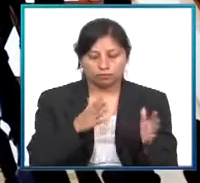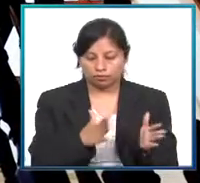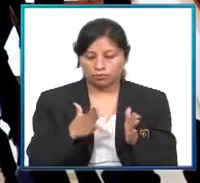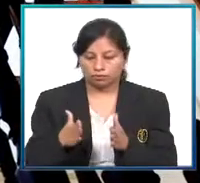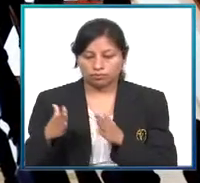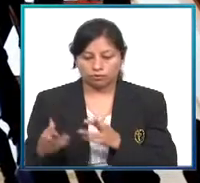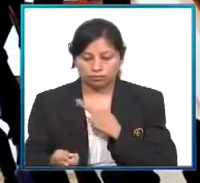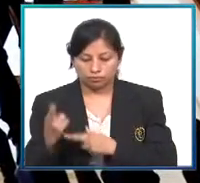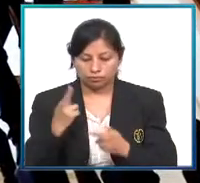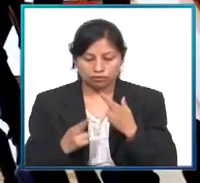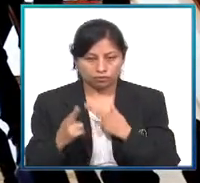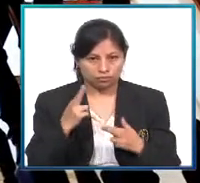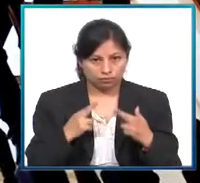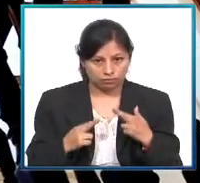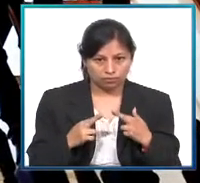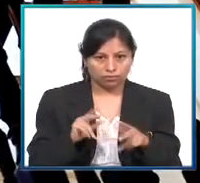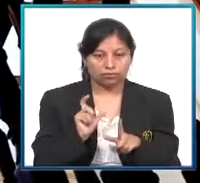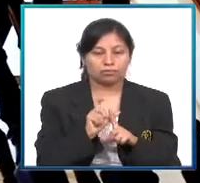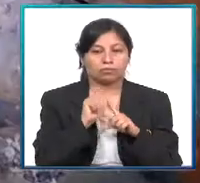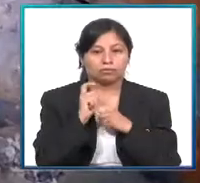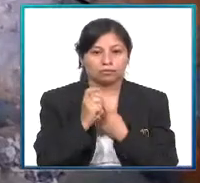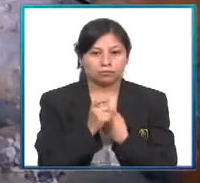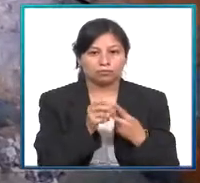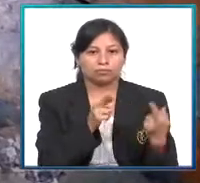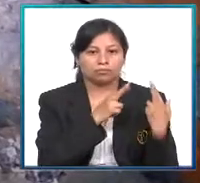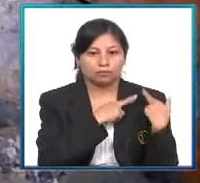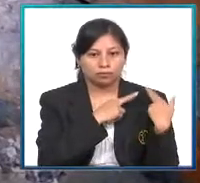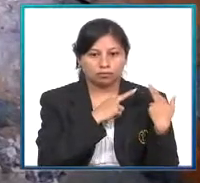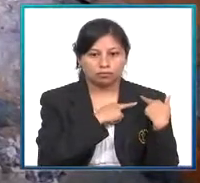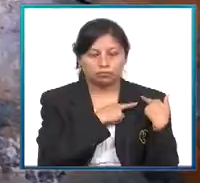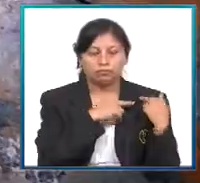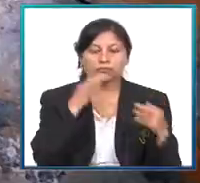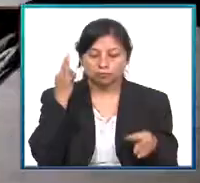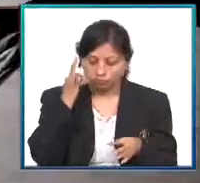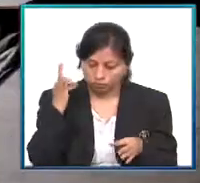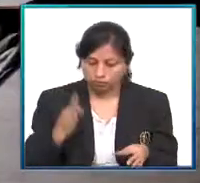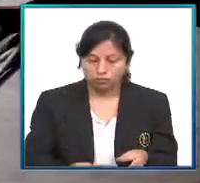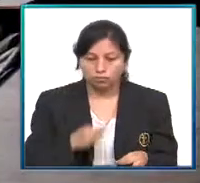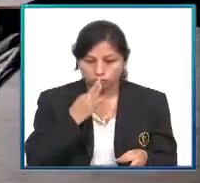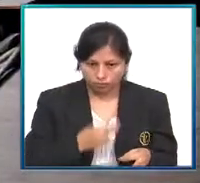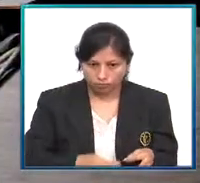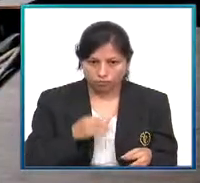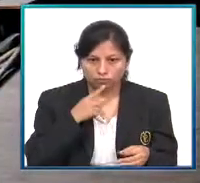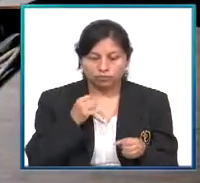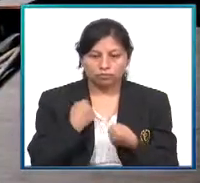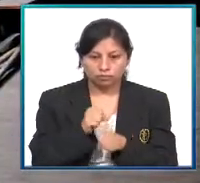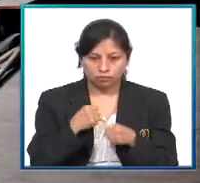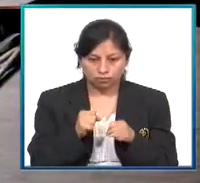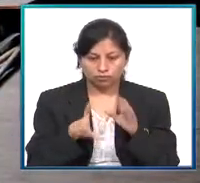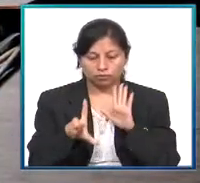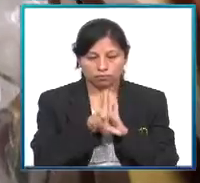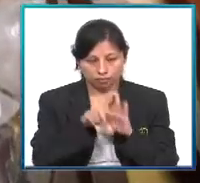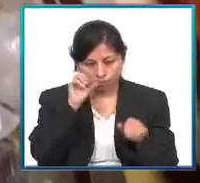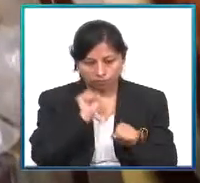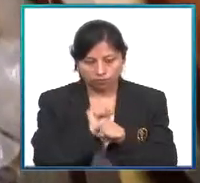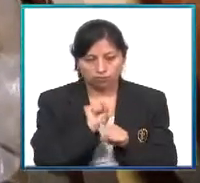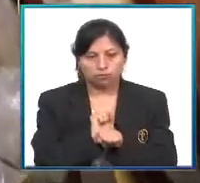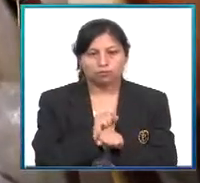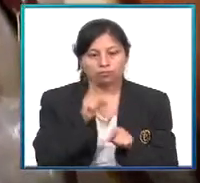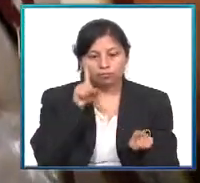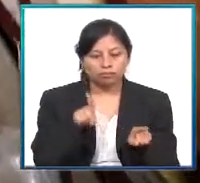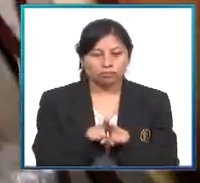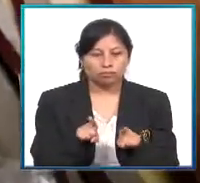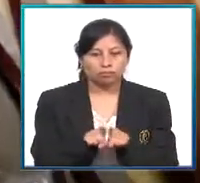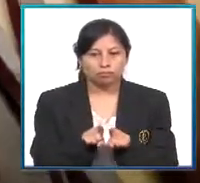de rescate al patrimonio cultural está a cargo de un restaurador profesional que labora para el organismo legislativo. A su vez,